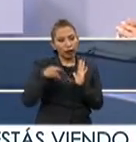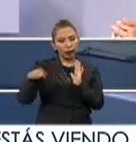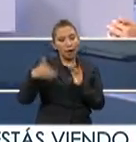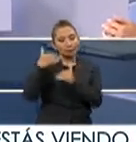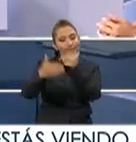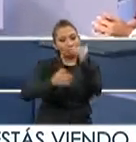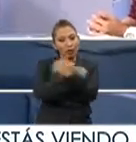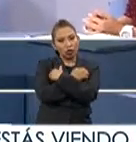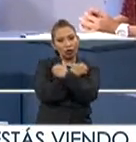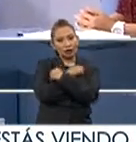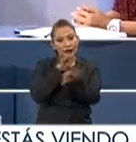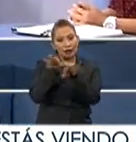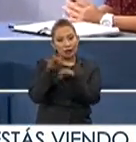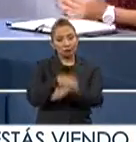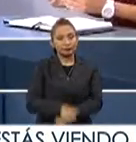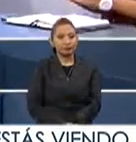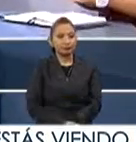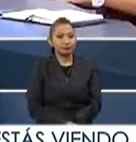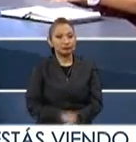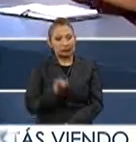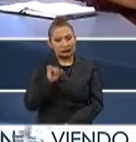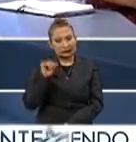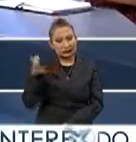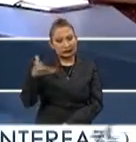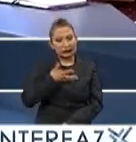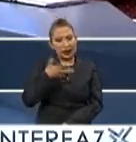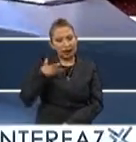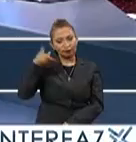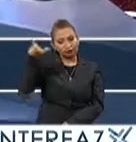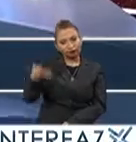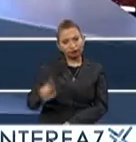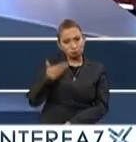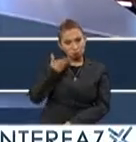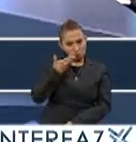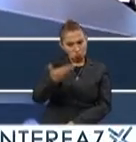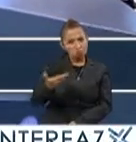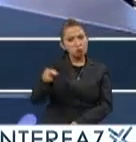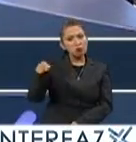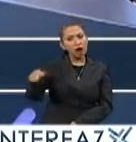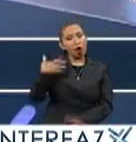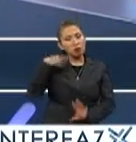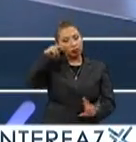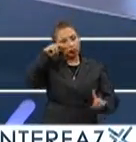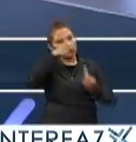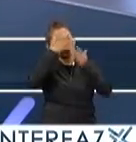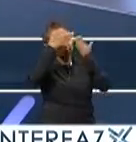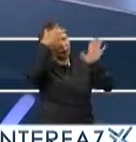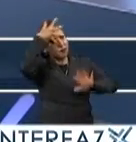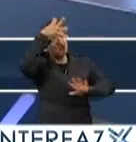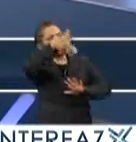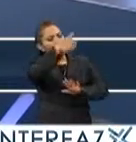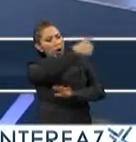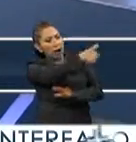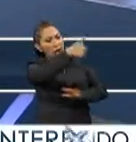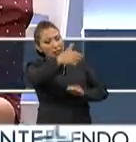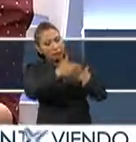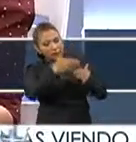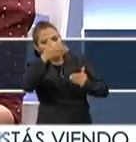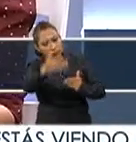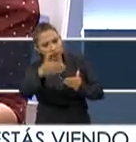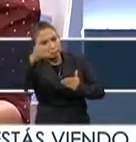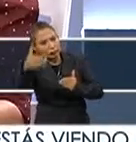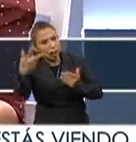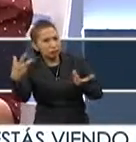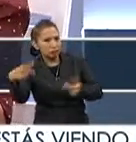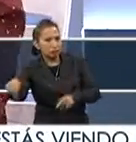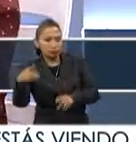avances educativos y también laborales. Sí, tienen esta actitud muy, como una visión muy a futuro de cada paso que